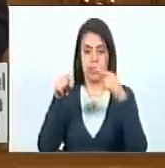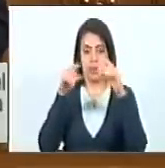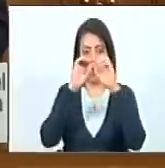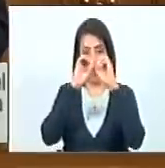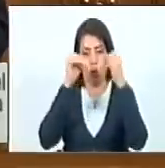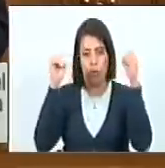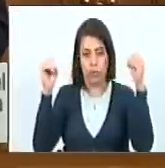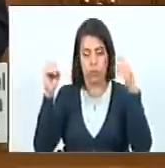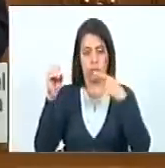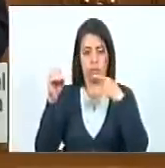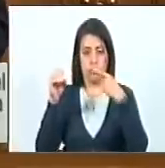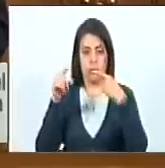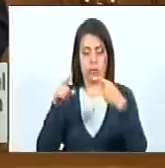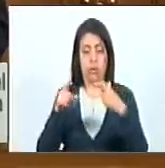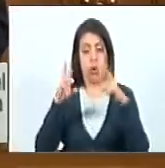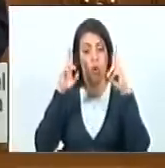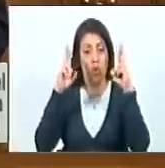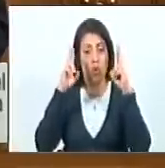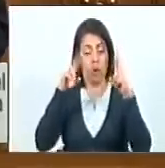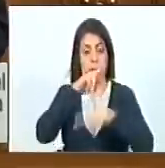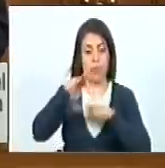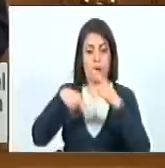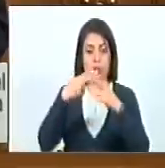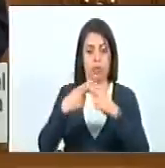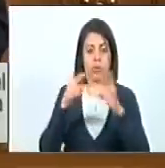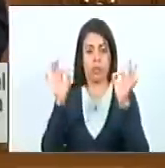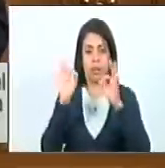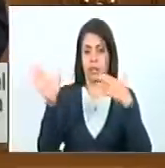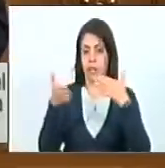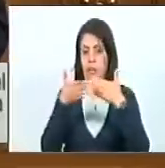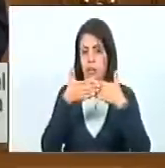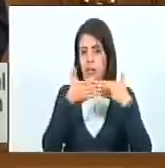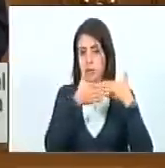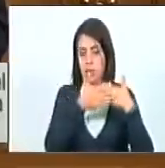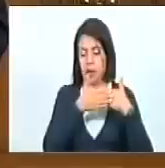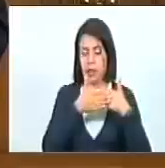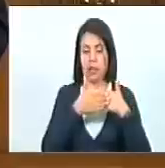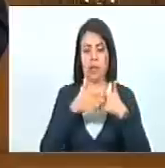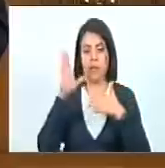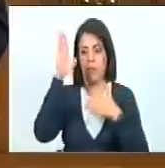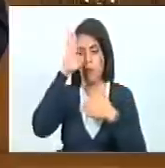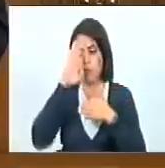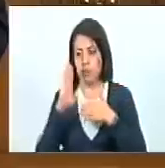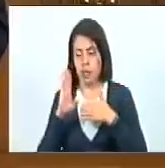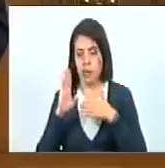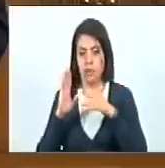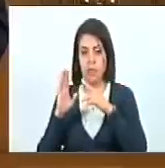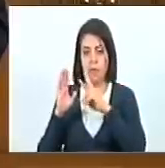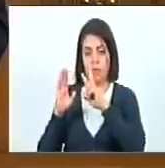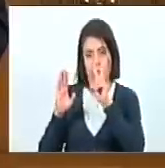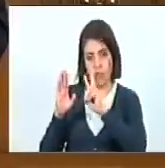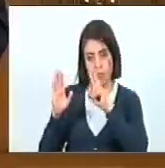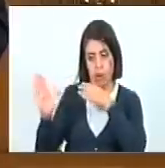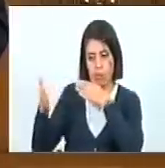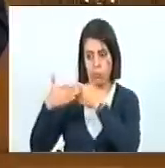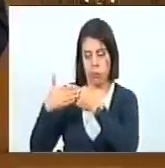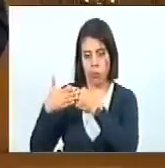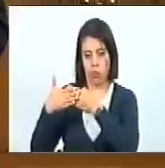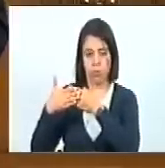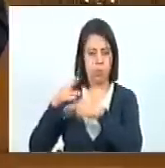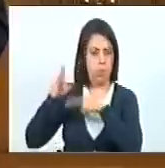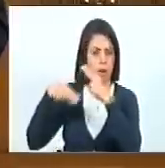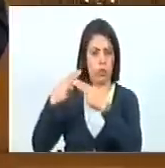y la voy a leer. Ojalá más nunca nadie cierre las puertas entre Brasil y Venezuela, y juntos